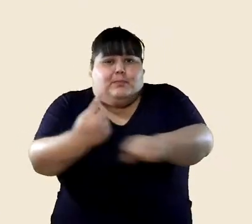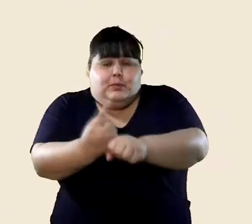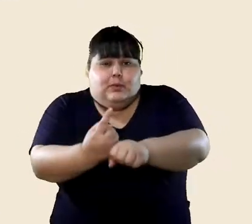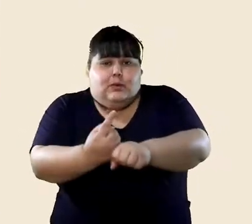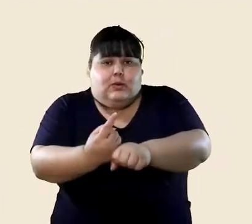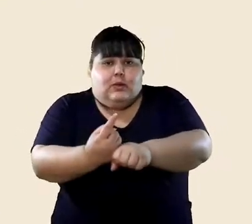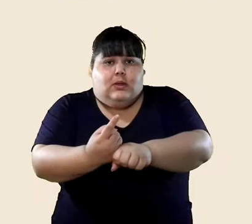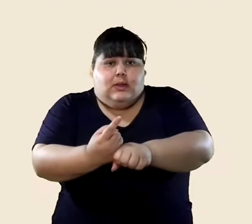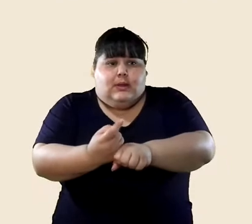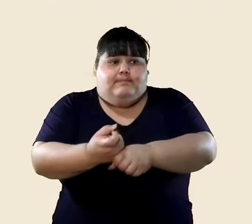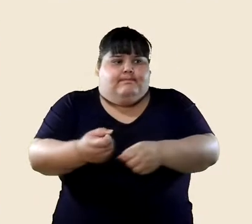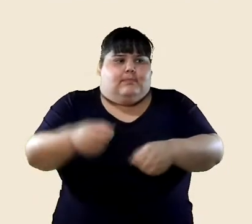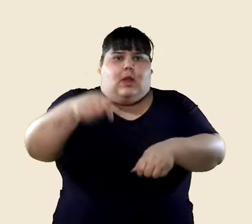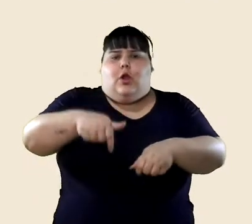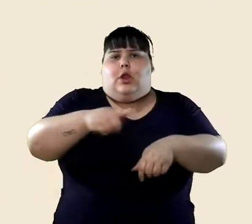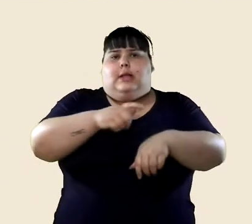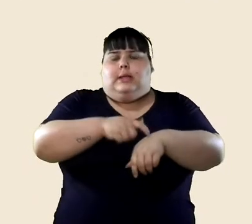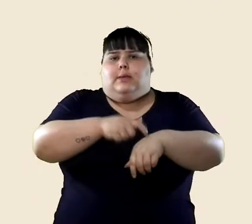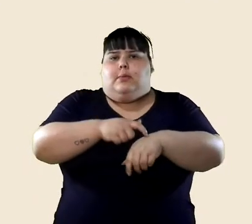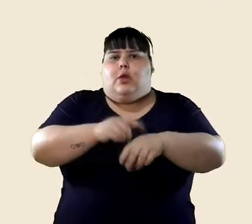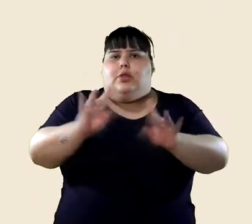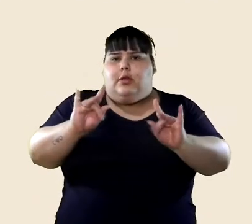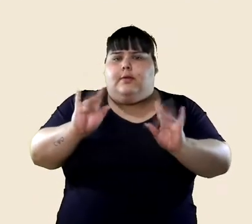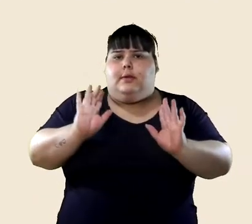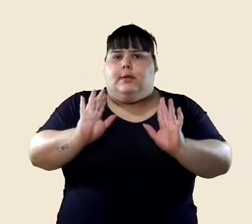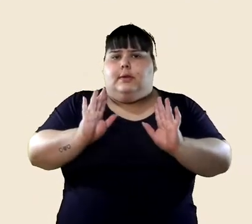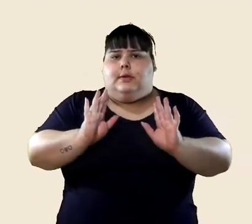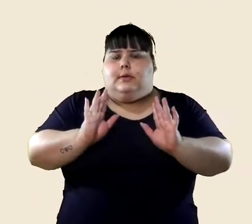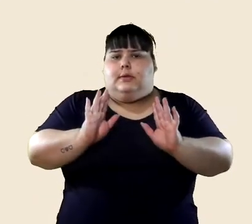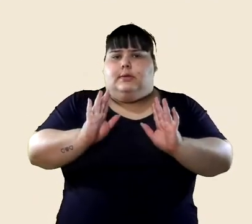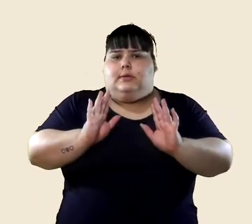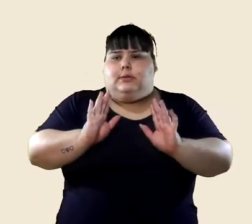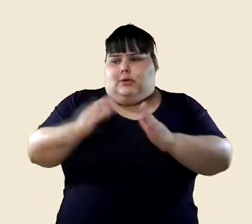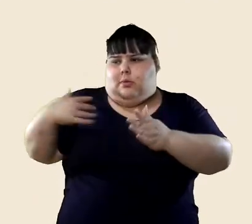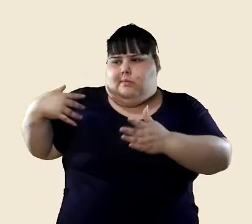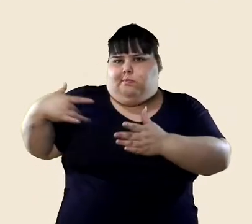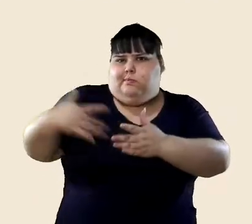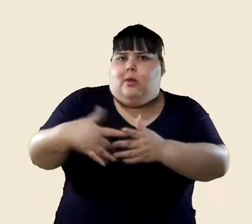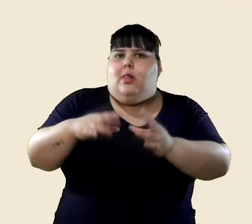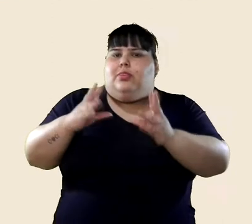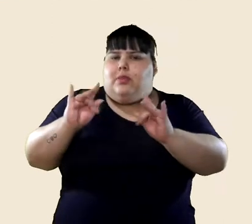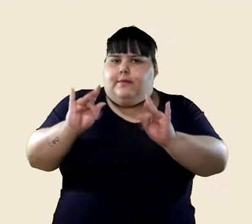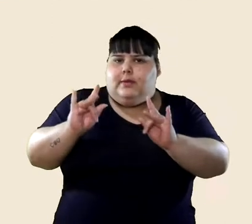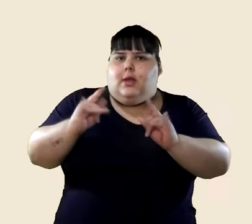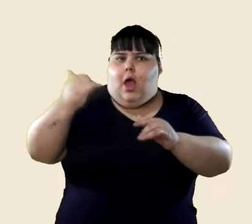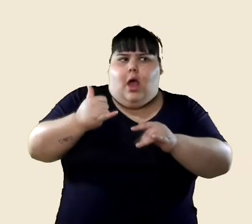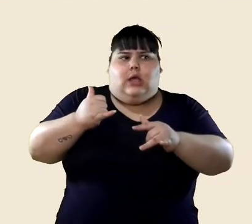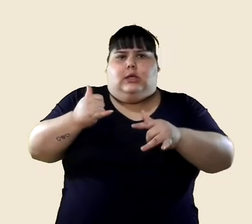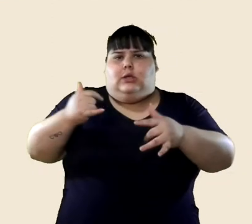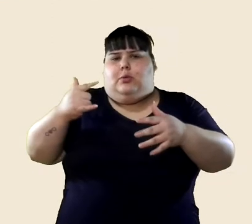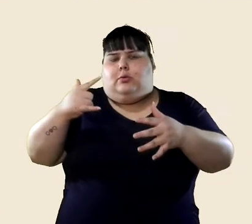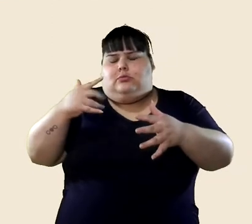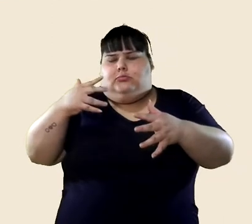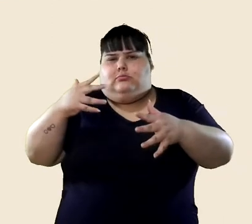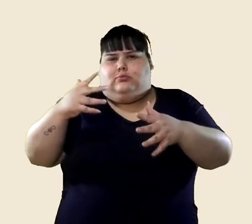muy complejo, la crisis que atravesamos en distintos sentidos, pero la crisis